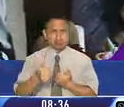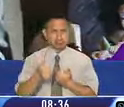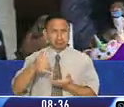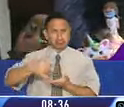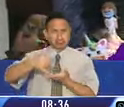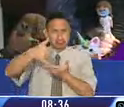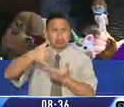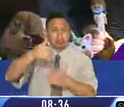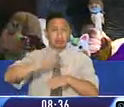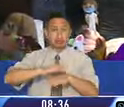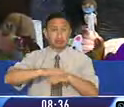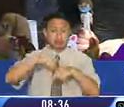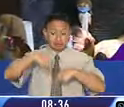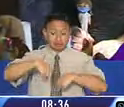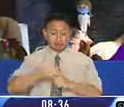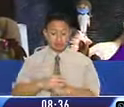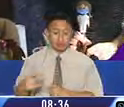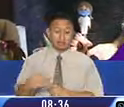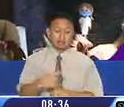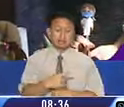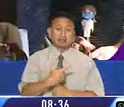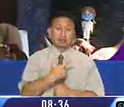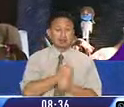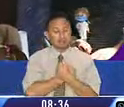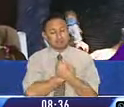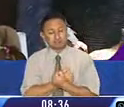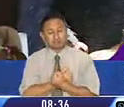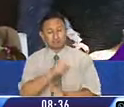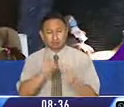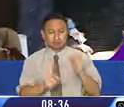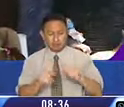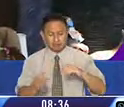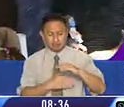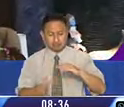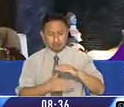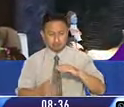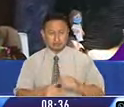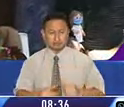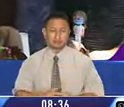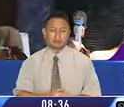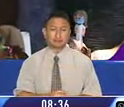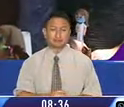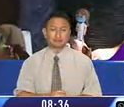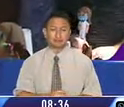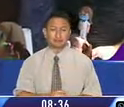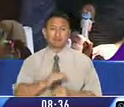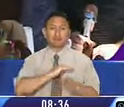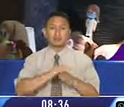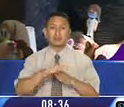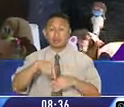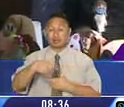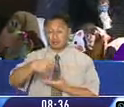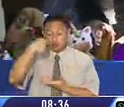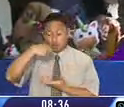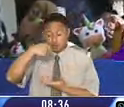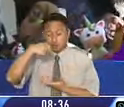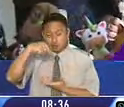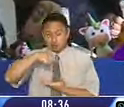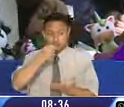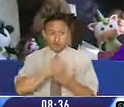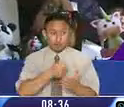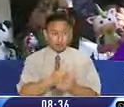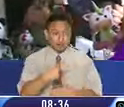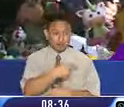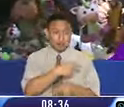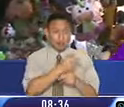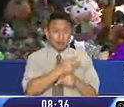al carisma y al calor y amor con el que cocinan las personas aquí en el centro de abasto. Invitados al patio de comidas, invitados a comprar todos los productos